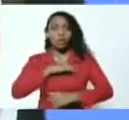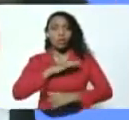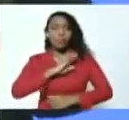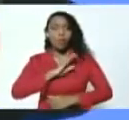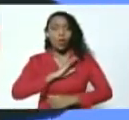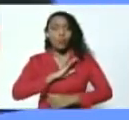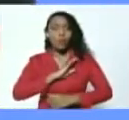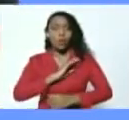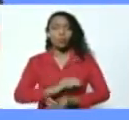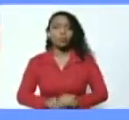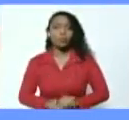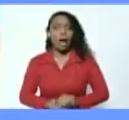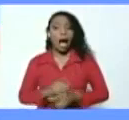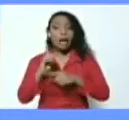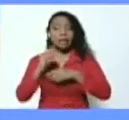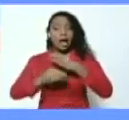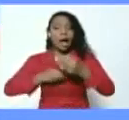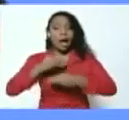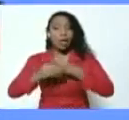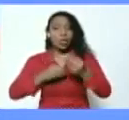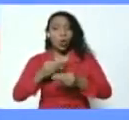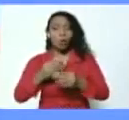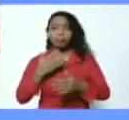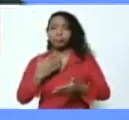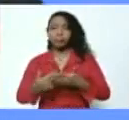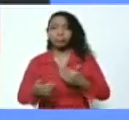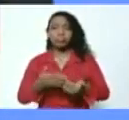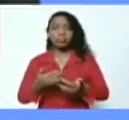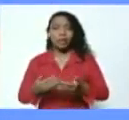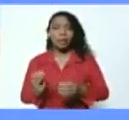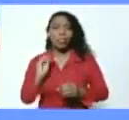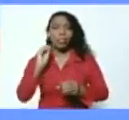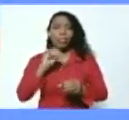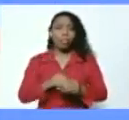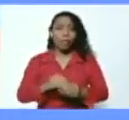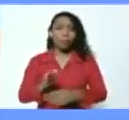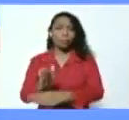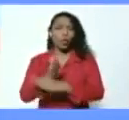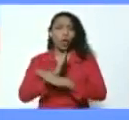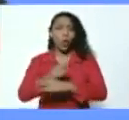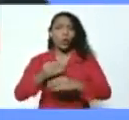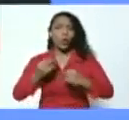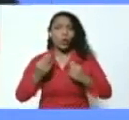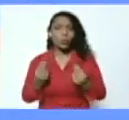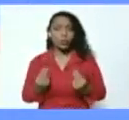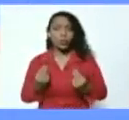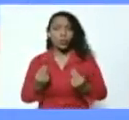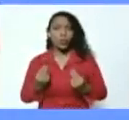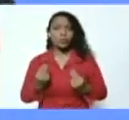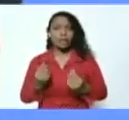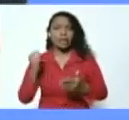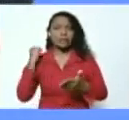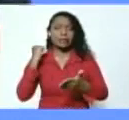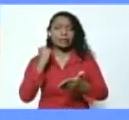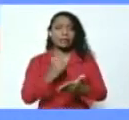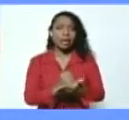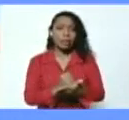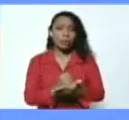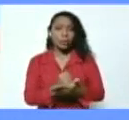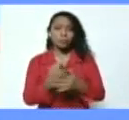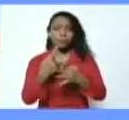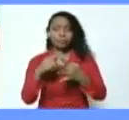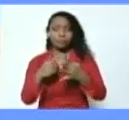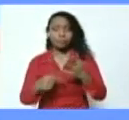moche. Es decir, haciendo lo que sea, invasiones, bloqueos económicos, financieros, asesinatos, etc.